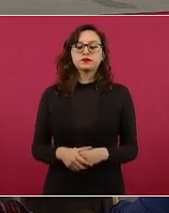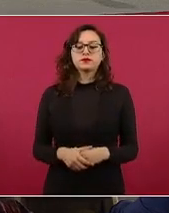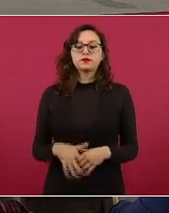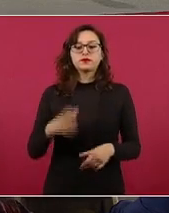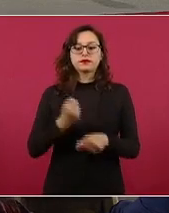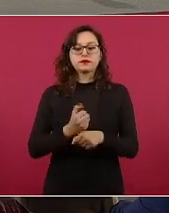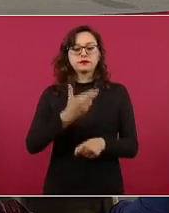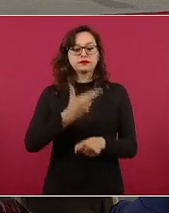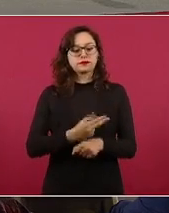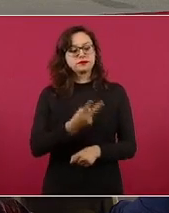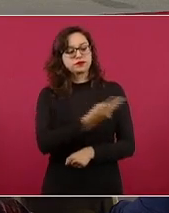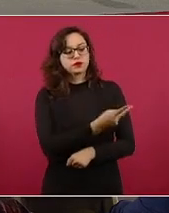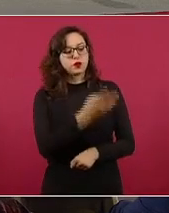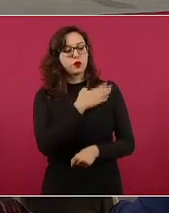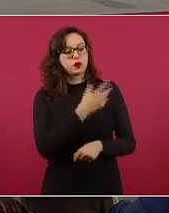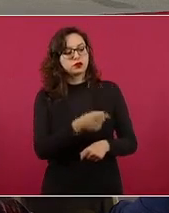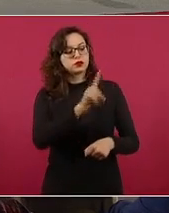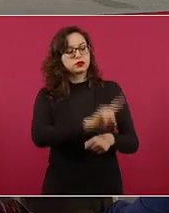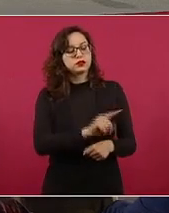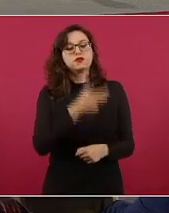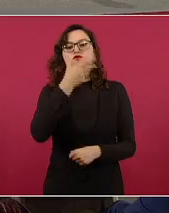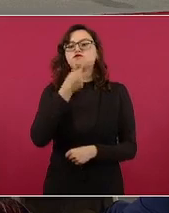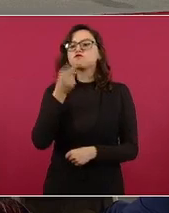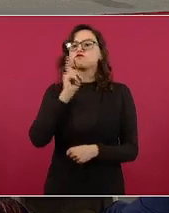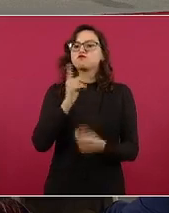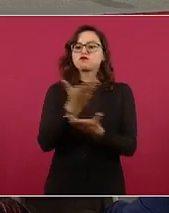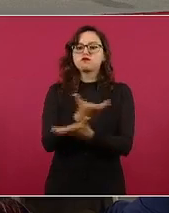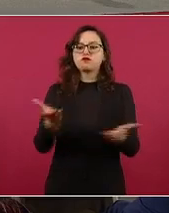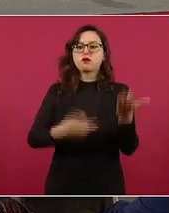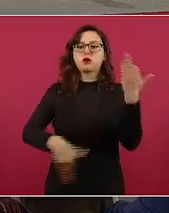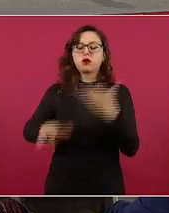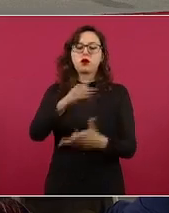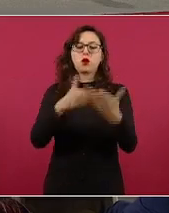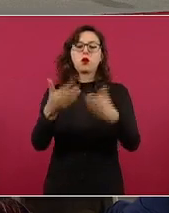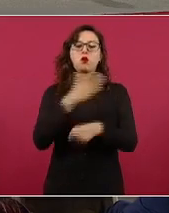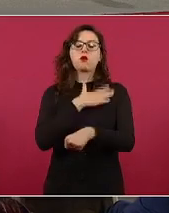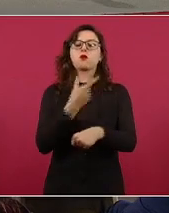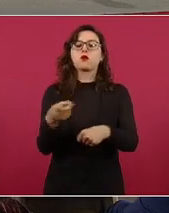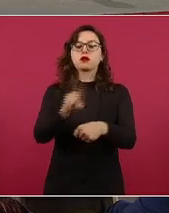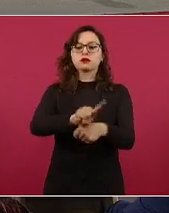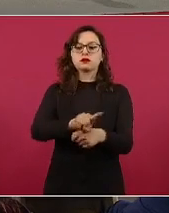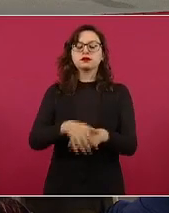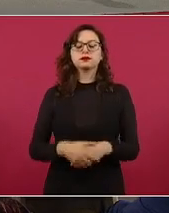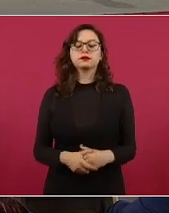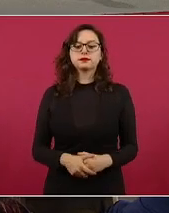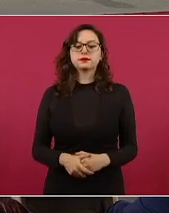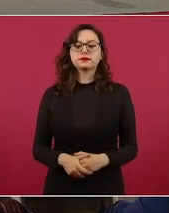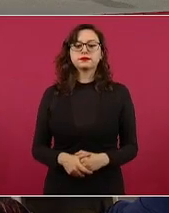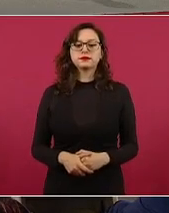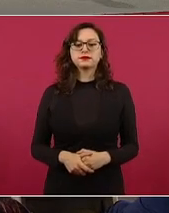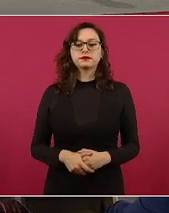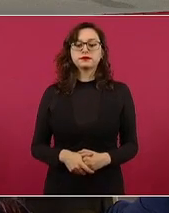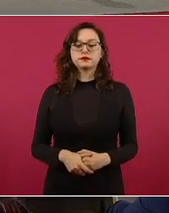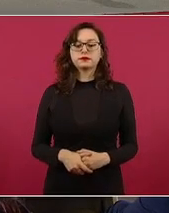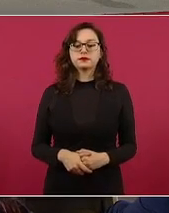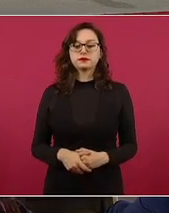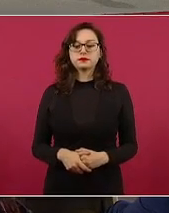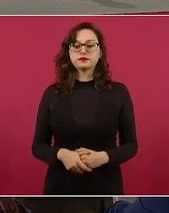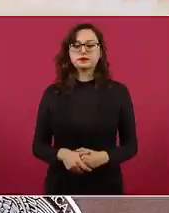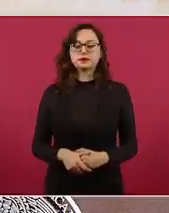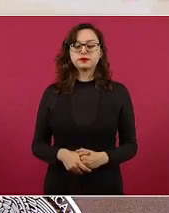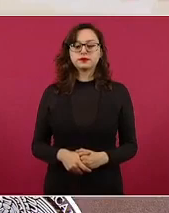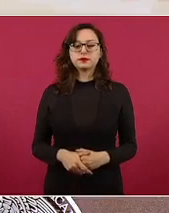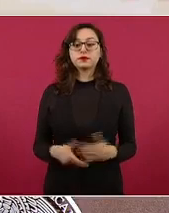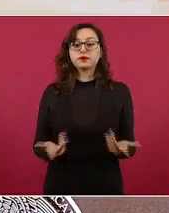Secretarios, buenos días, muy buenos días, tengan todas y todos ustedes. Vamos a comentar un cambio nuevo en la política